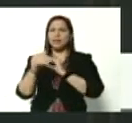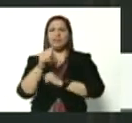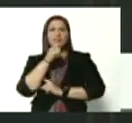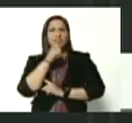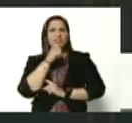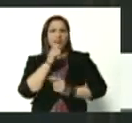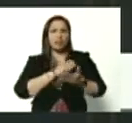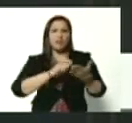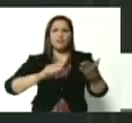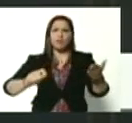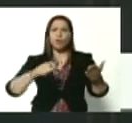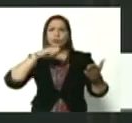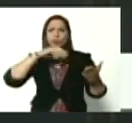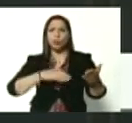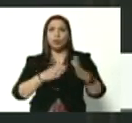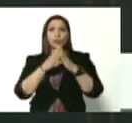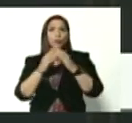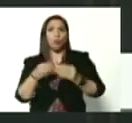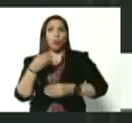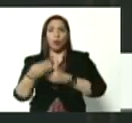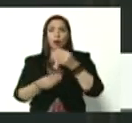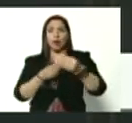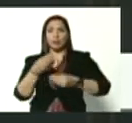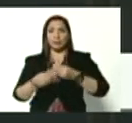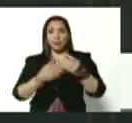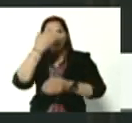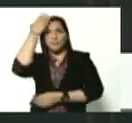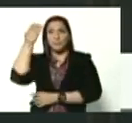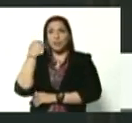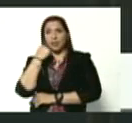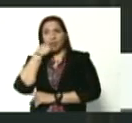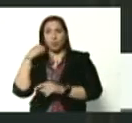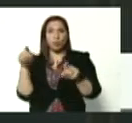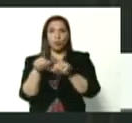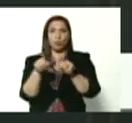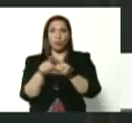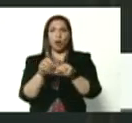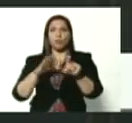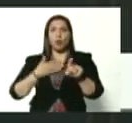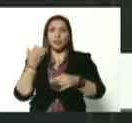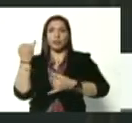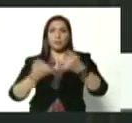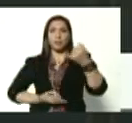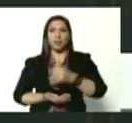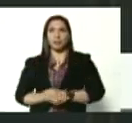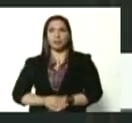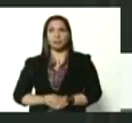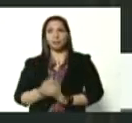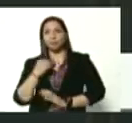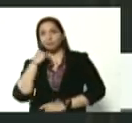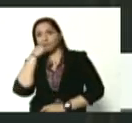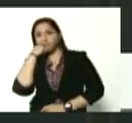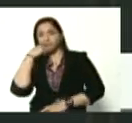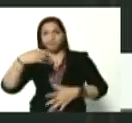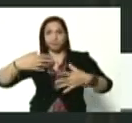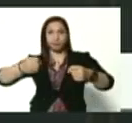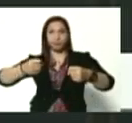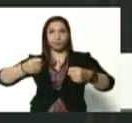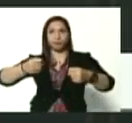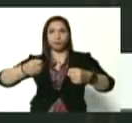es que todo el que sea como miranda debe terminar en la carraca